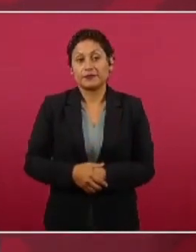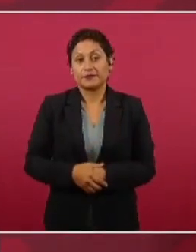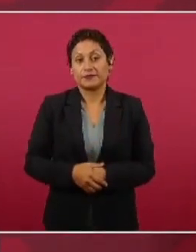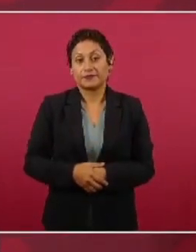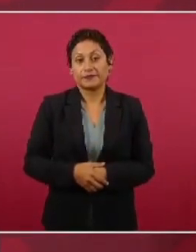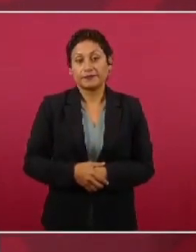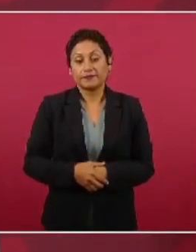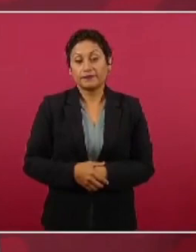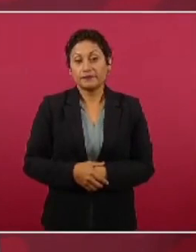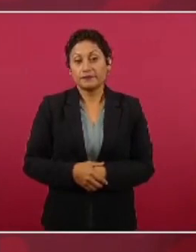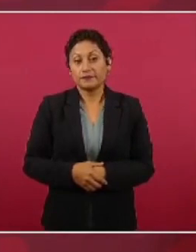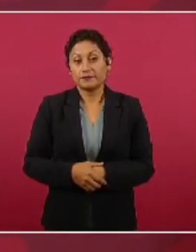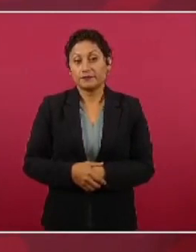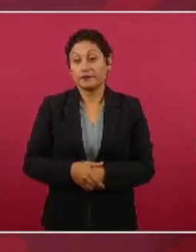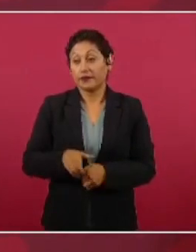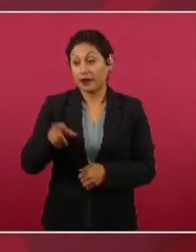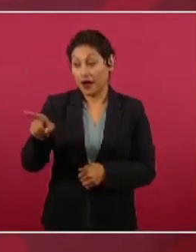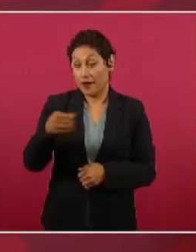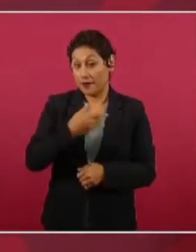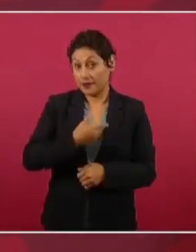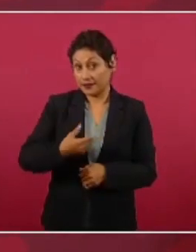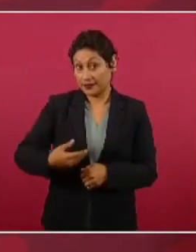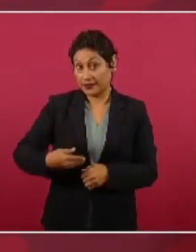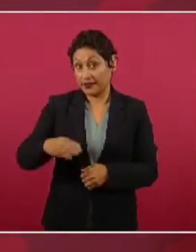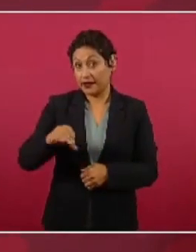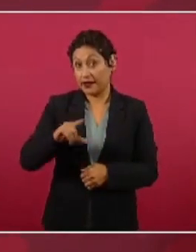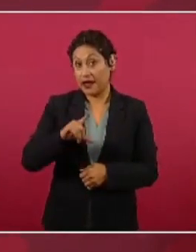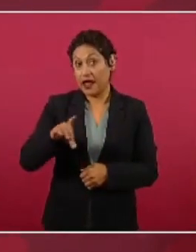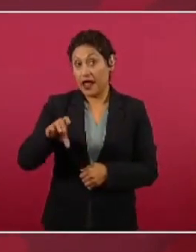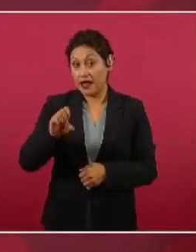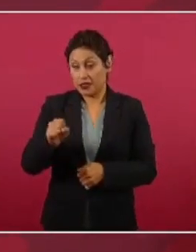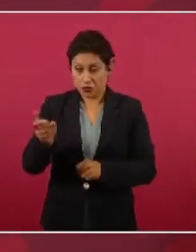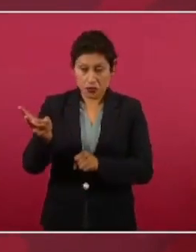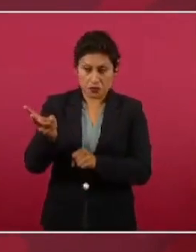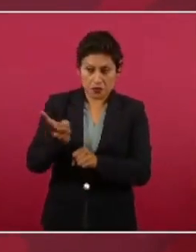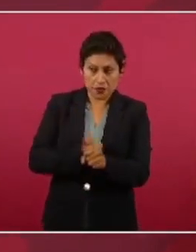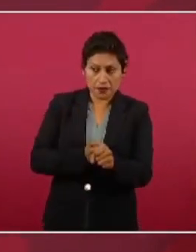al presidente Calles a que